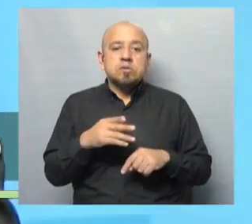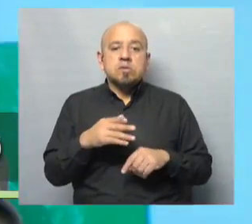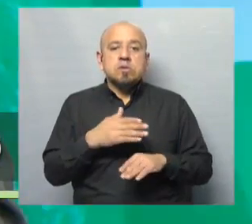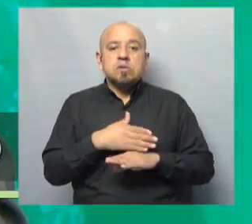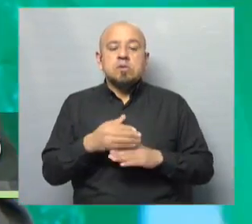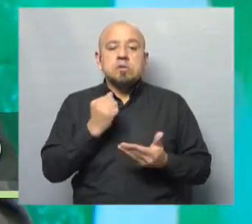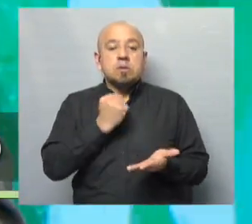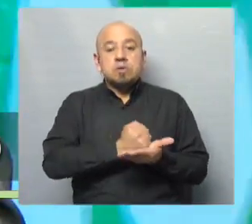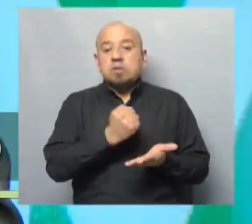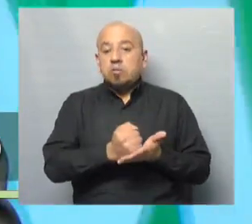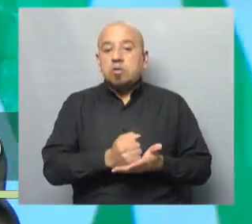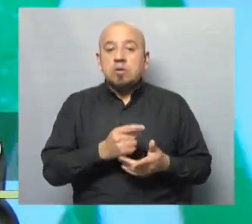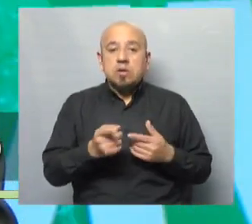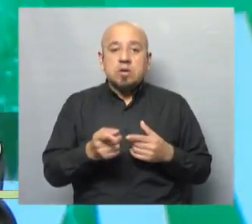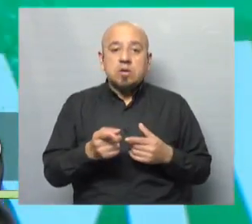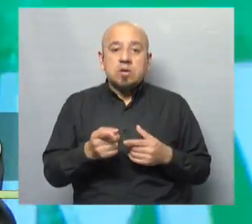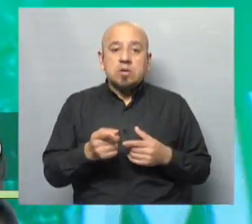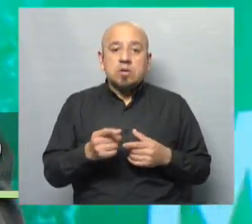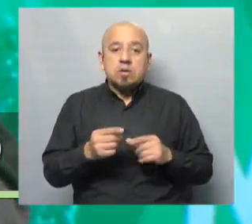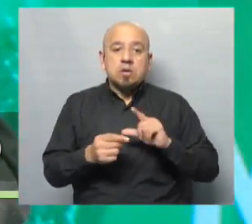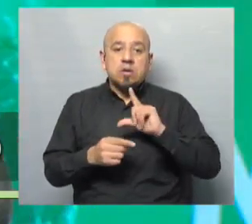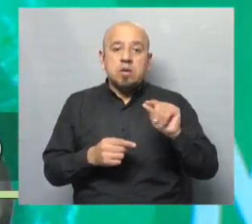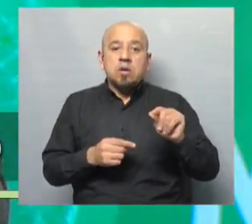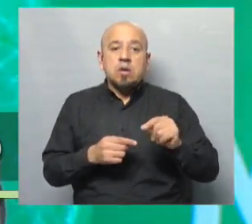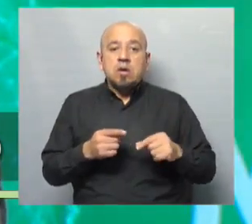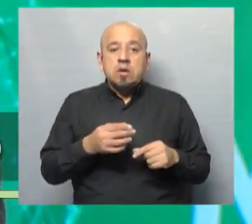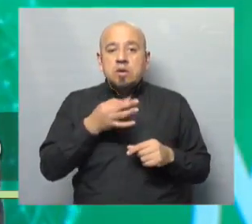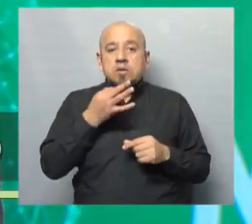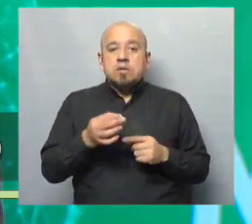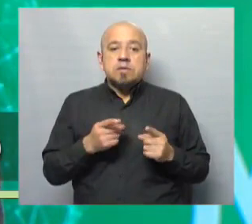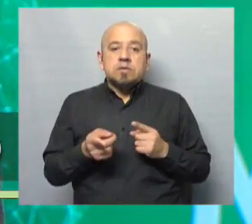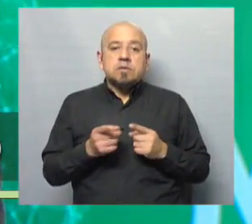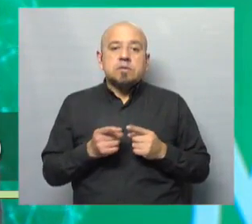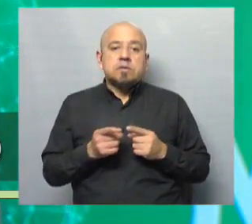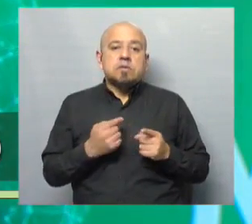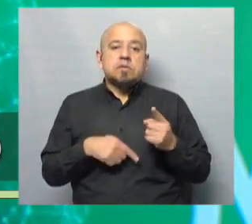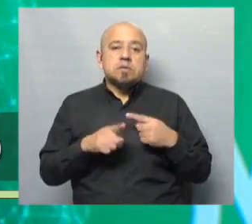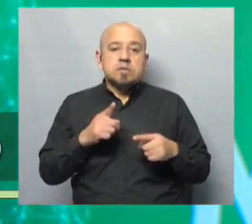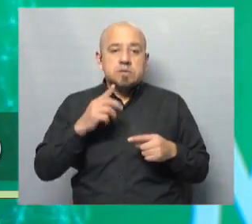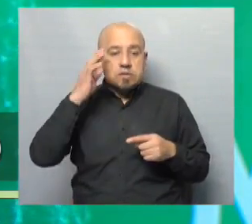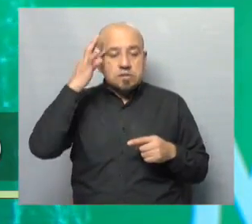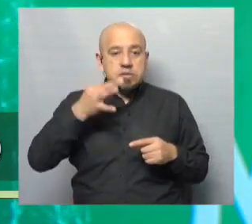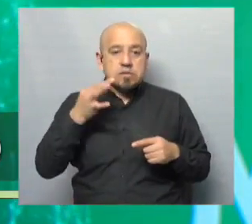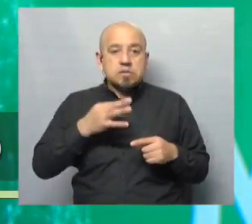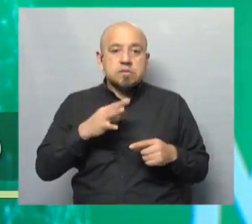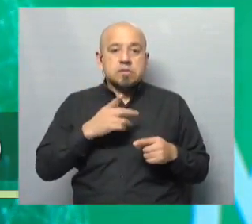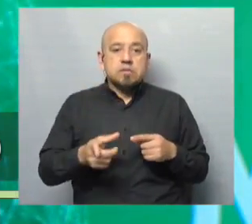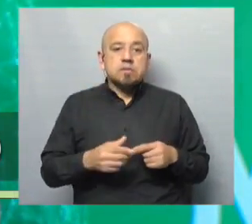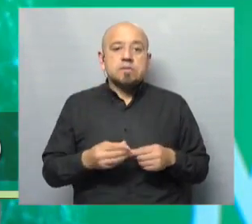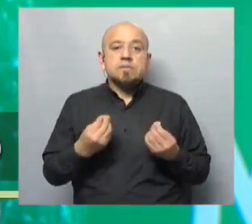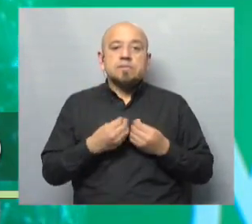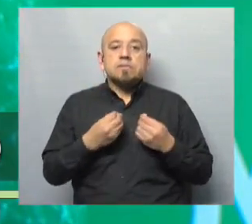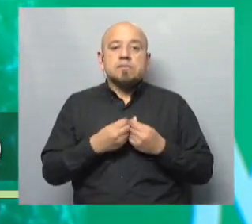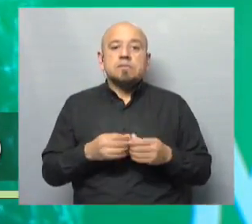dándole el pasaporte para la ruta del escape se dice por una serie de descoordinaciones pero en realidad hubo varias reuniones a